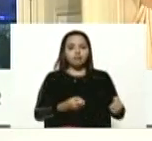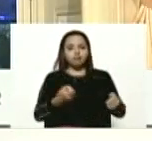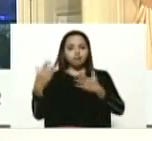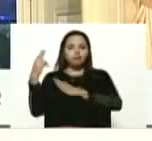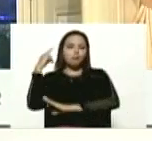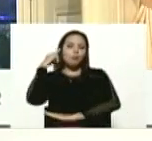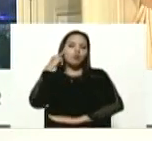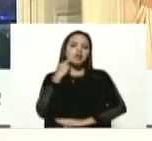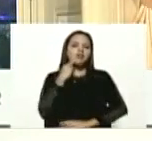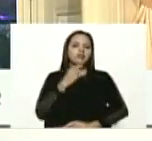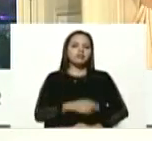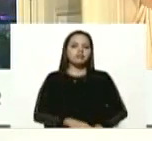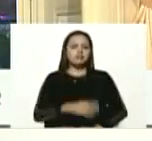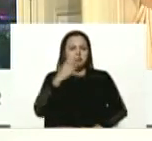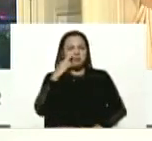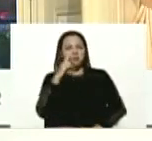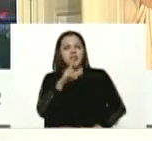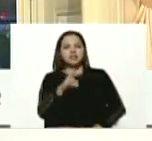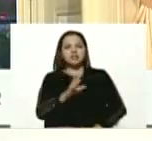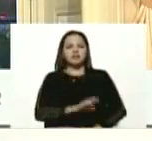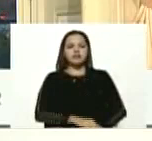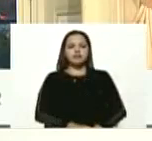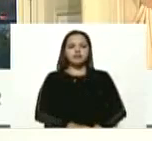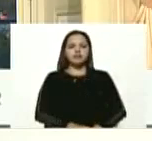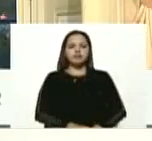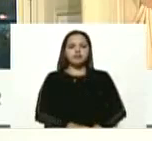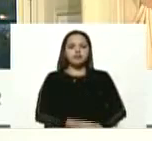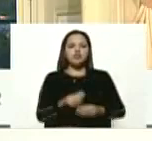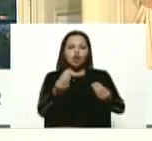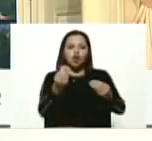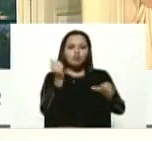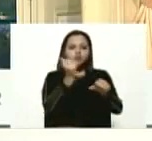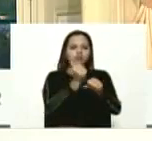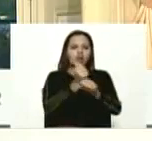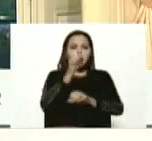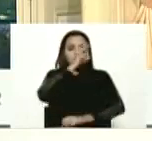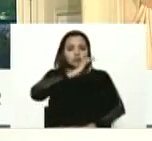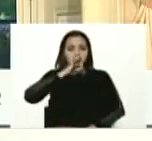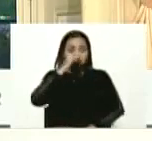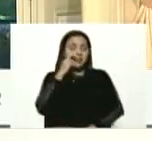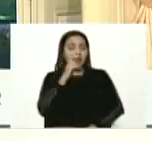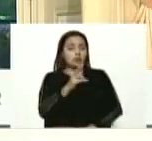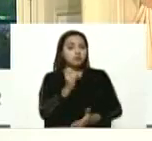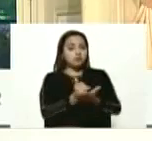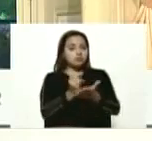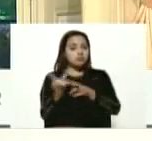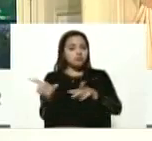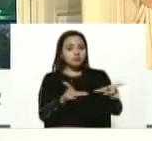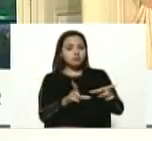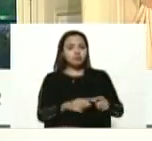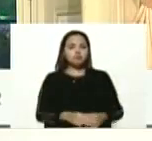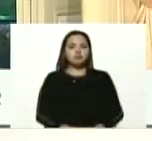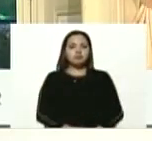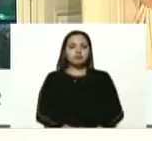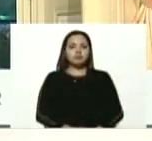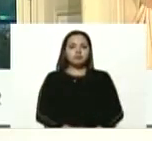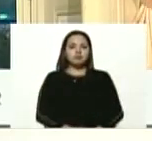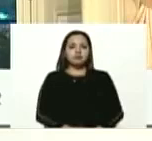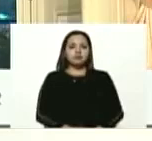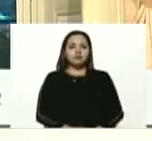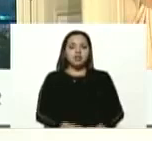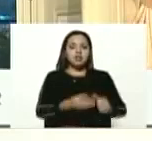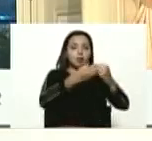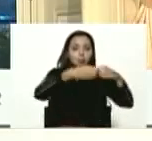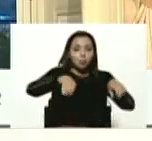Bolívar. Estamos viendo, ¿no?, la producción de puerco. ¿Vieron? ¿Ah? La producción de